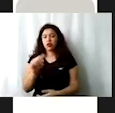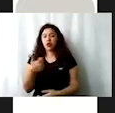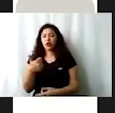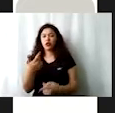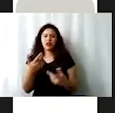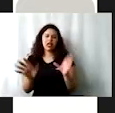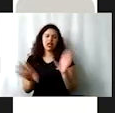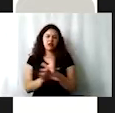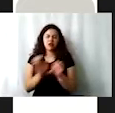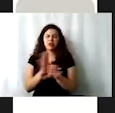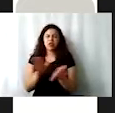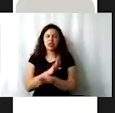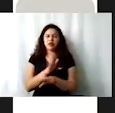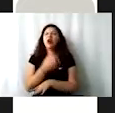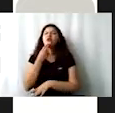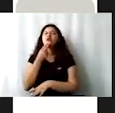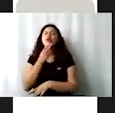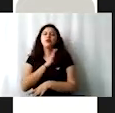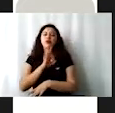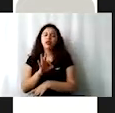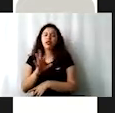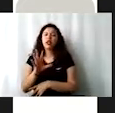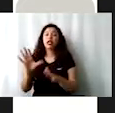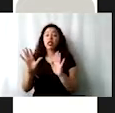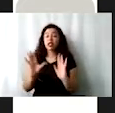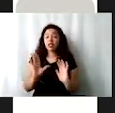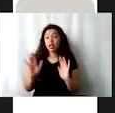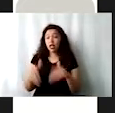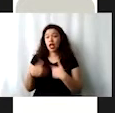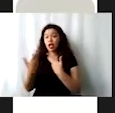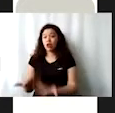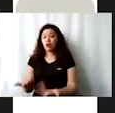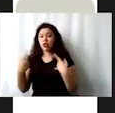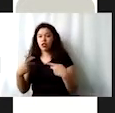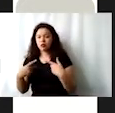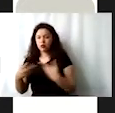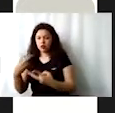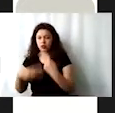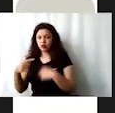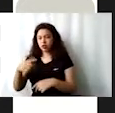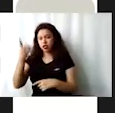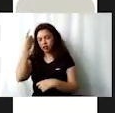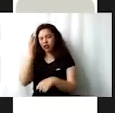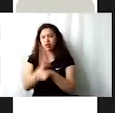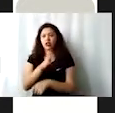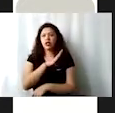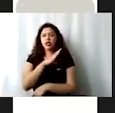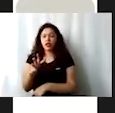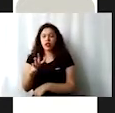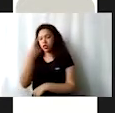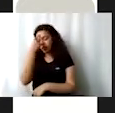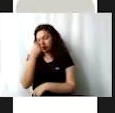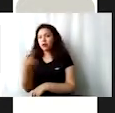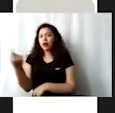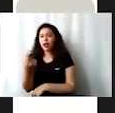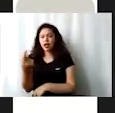o pueden utilizarlo, ¿no? Y al exterior de la compañía, este puesto de director general y el para qué también